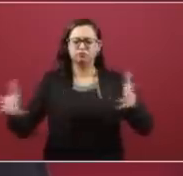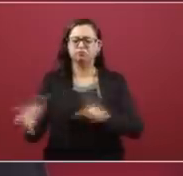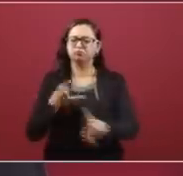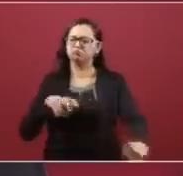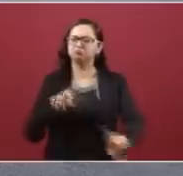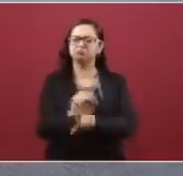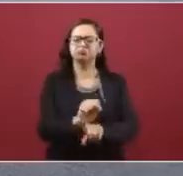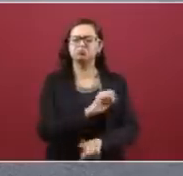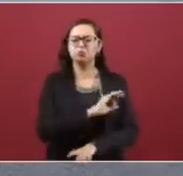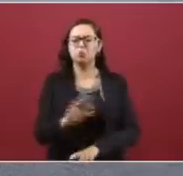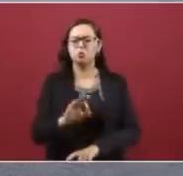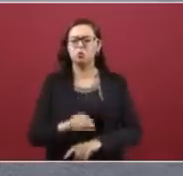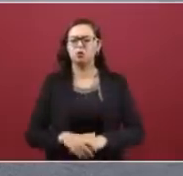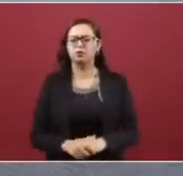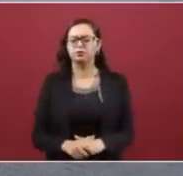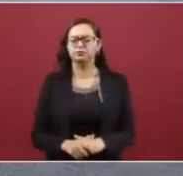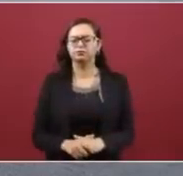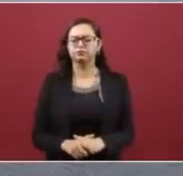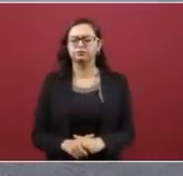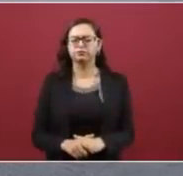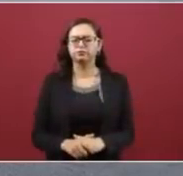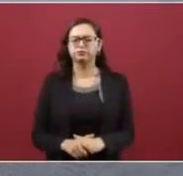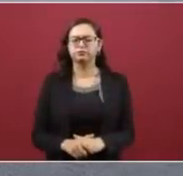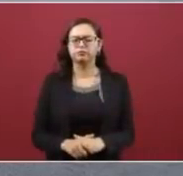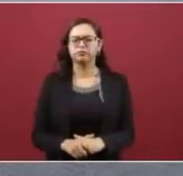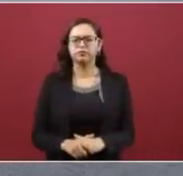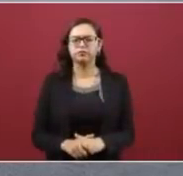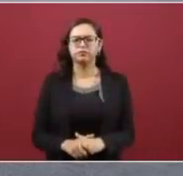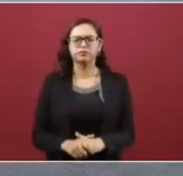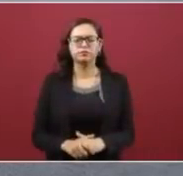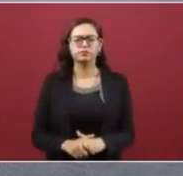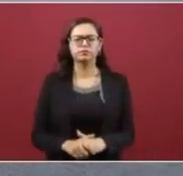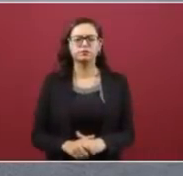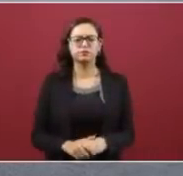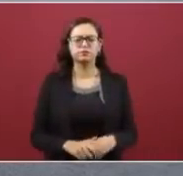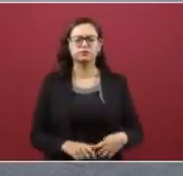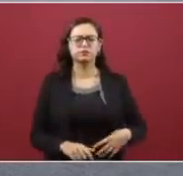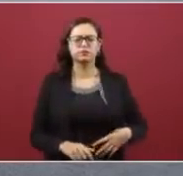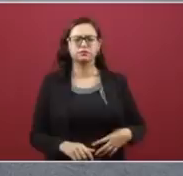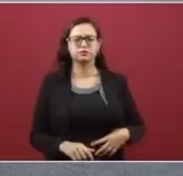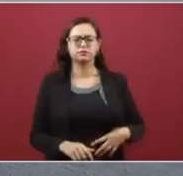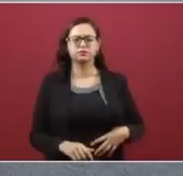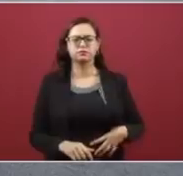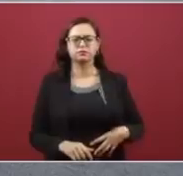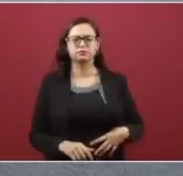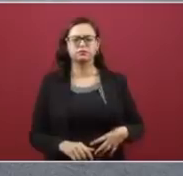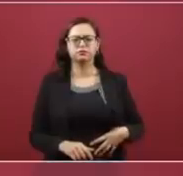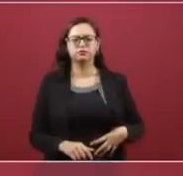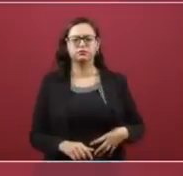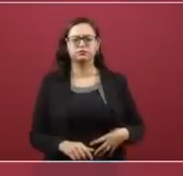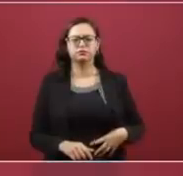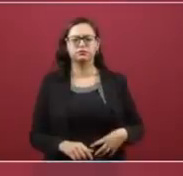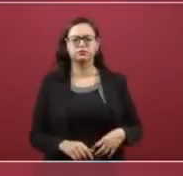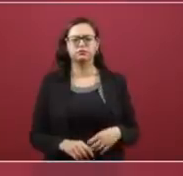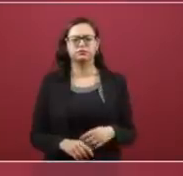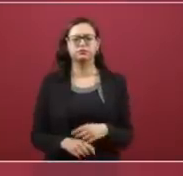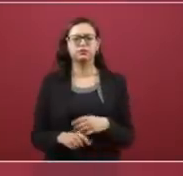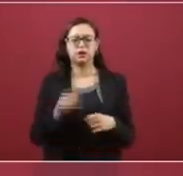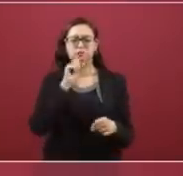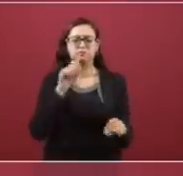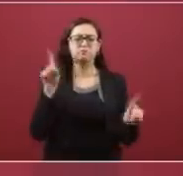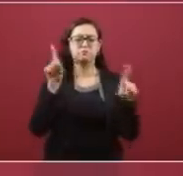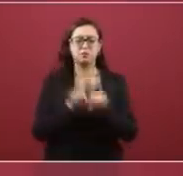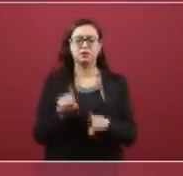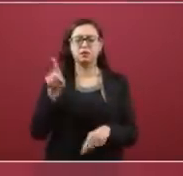económico. Y una Esto mismo lo sostiene, lo ha hecho público El presidente del